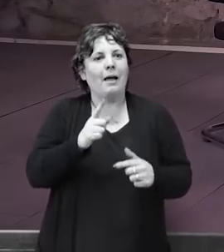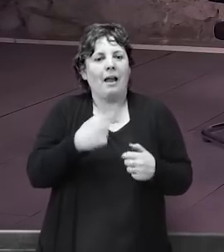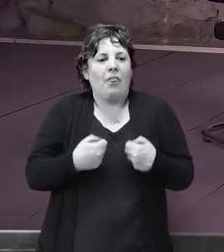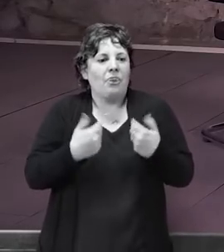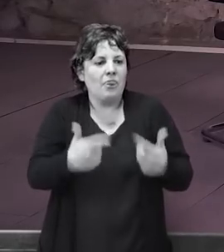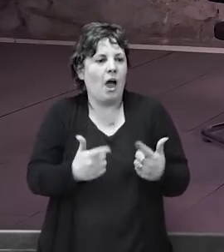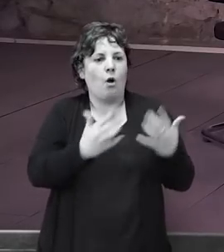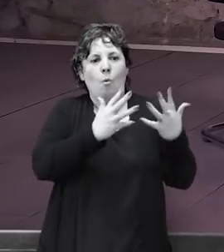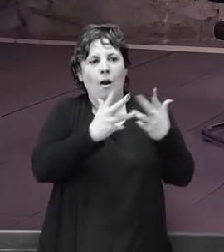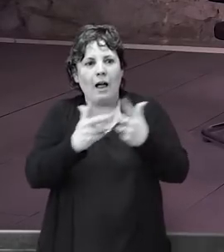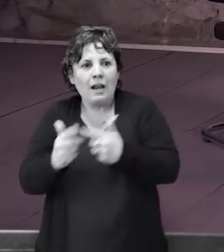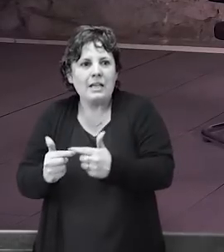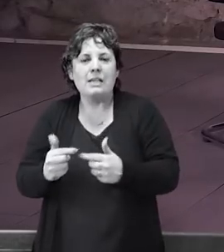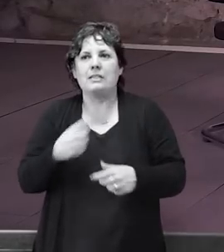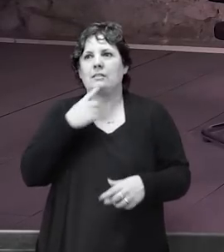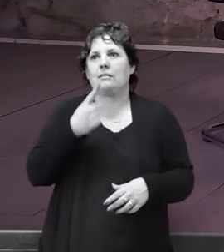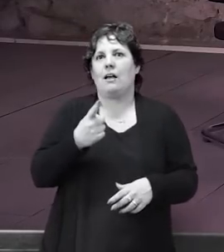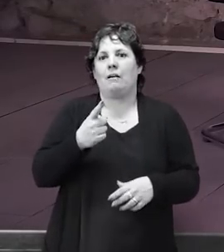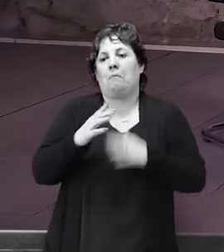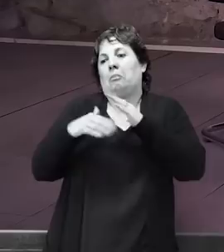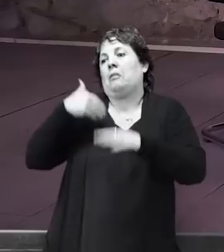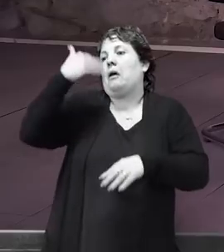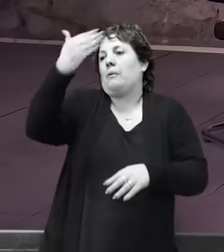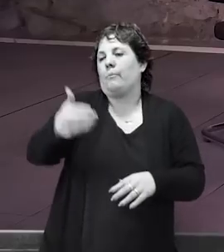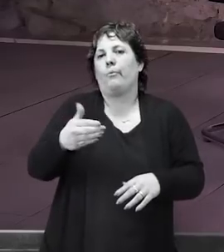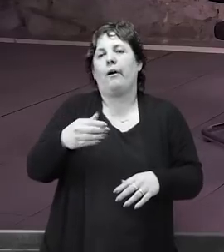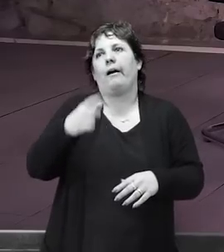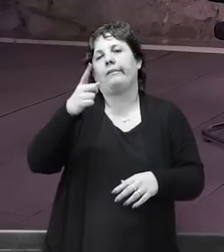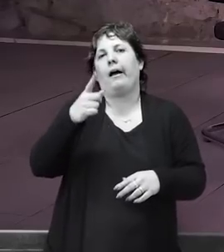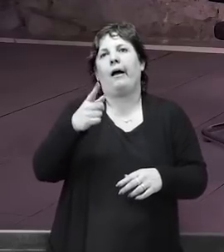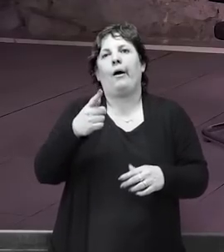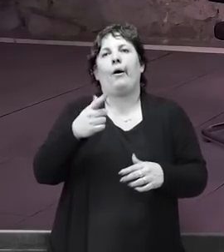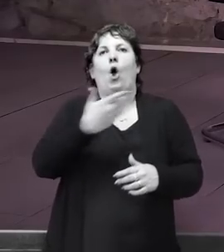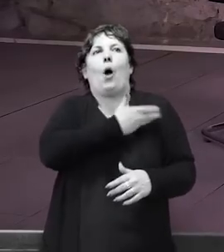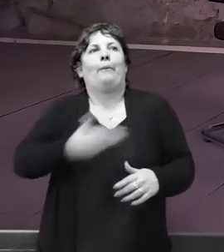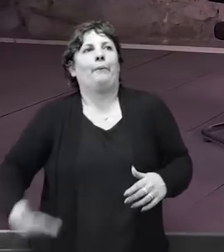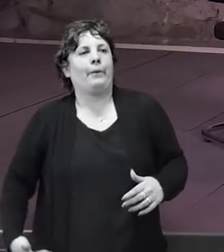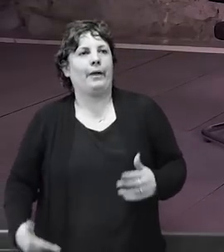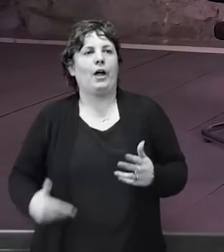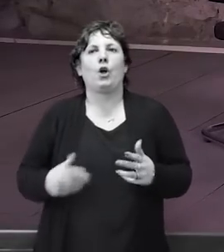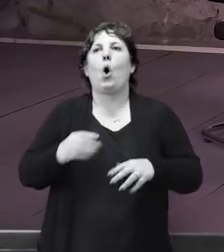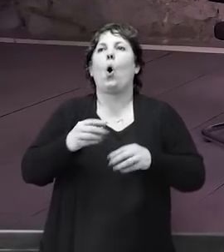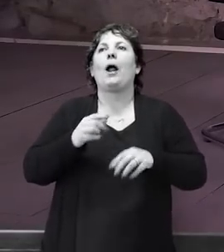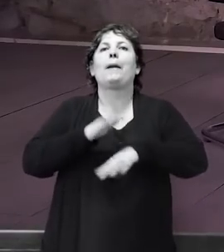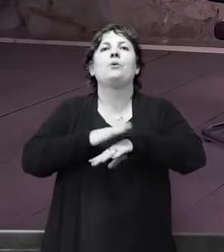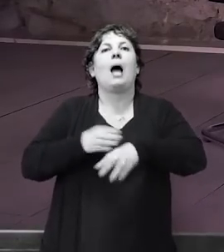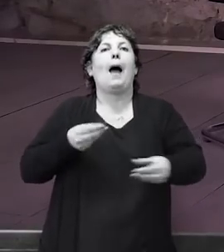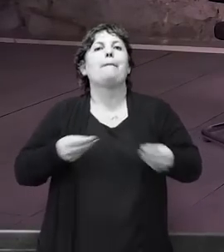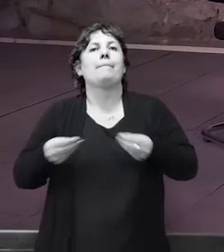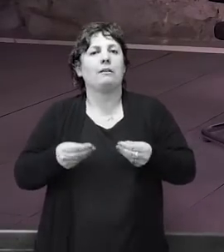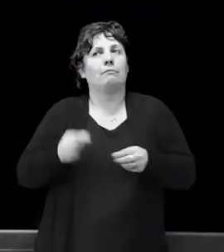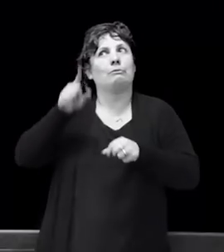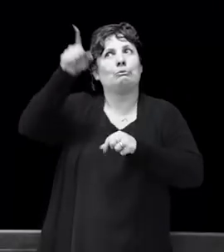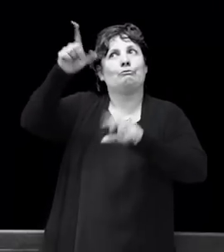un organizador que después los políticos públicos, digamos, o quien gestiona la política pública tendrán que encargarse